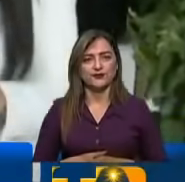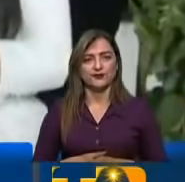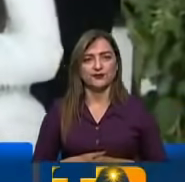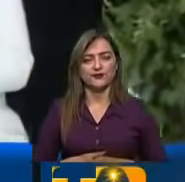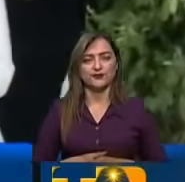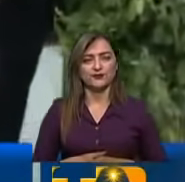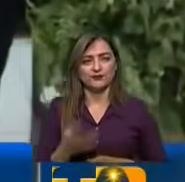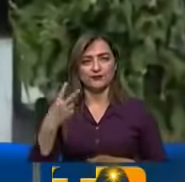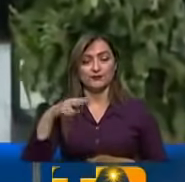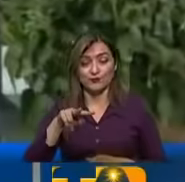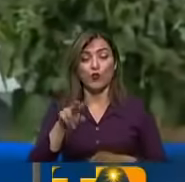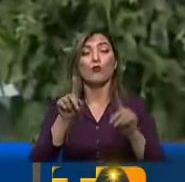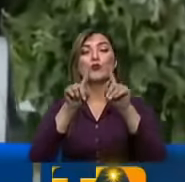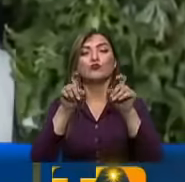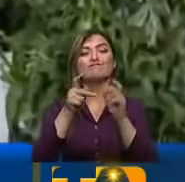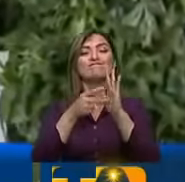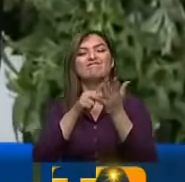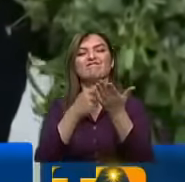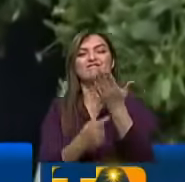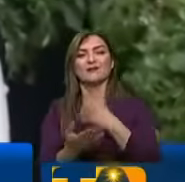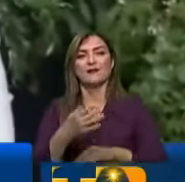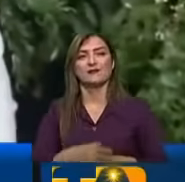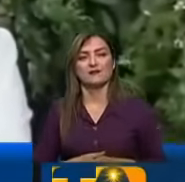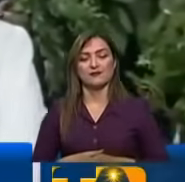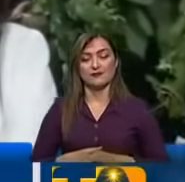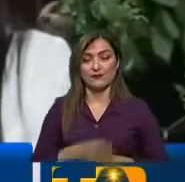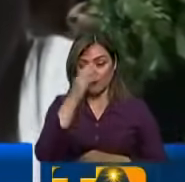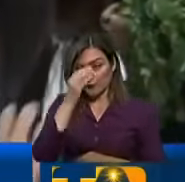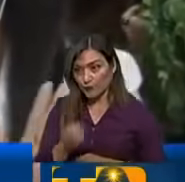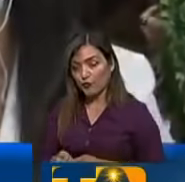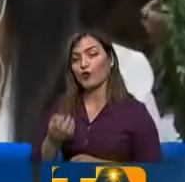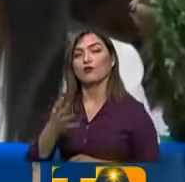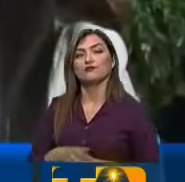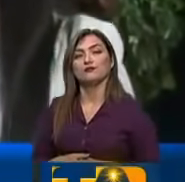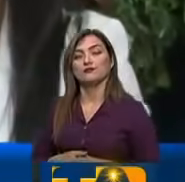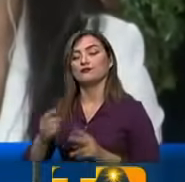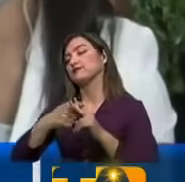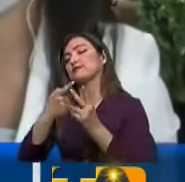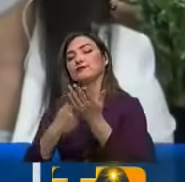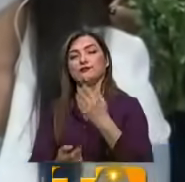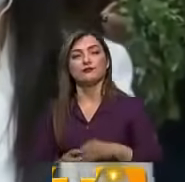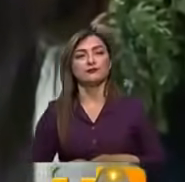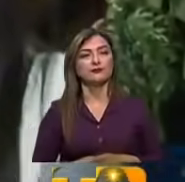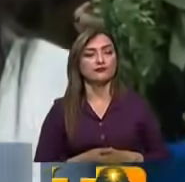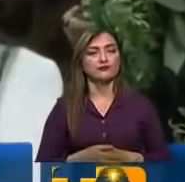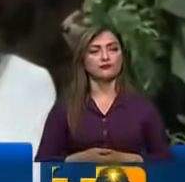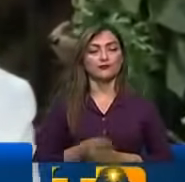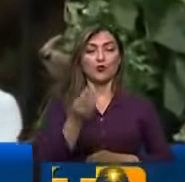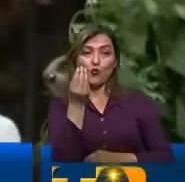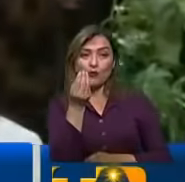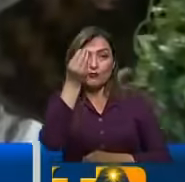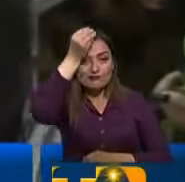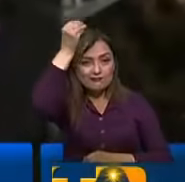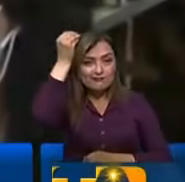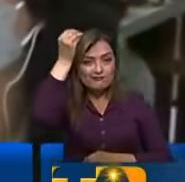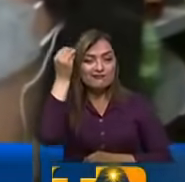Ustedes van a ir observando y le voy a ir preguntando también qué es lo que me va haciendo. Muy buenos días, doña Janet. ¿Con qué vamos a empezar? Vamos a empezar con el huevo para ver qué es lo